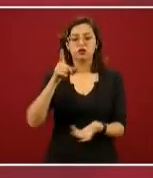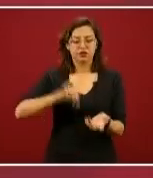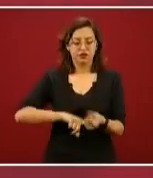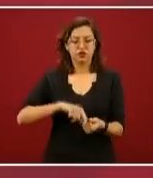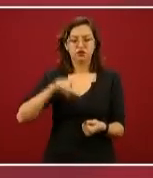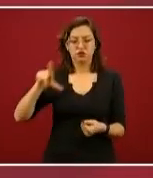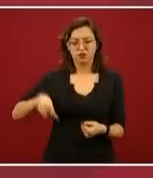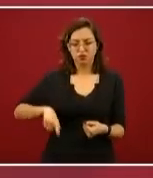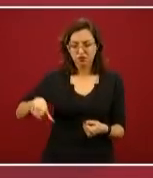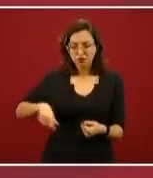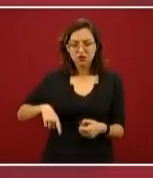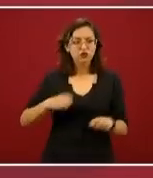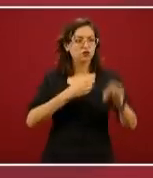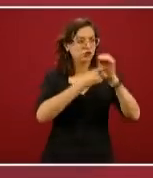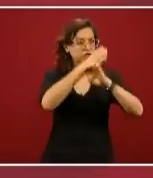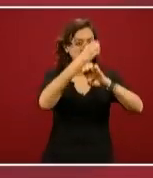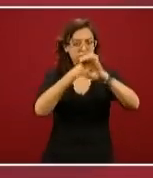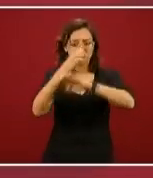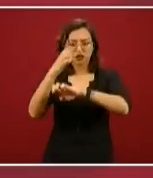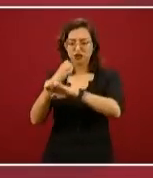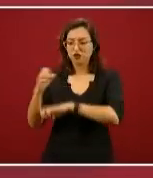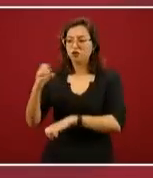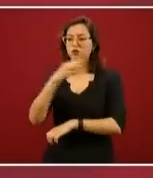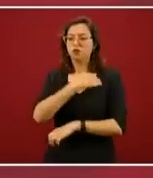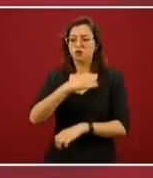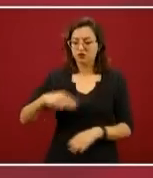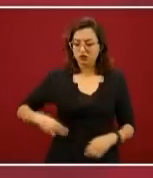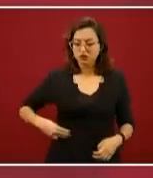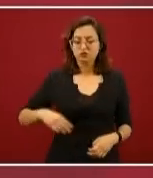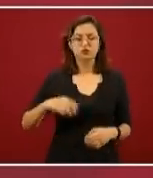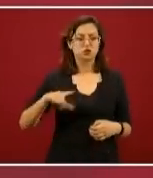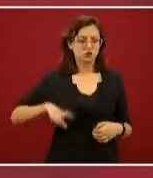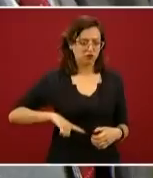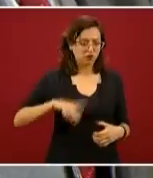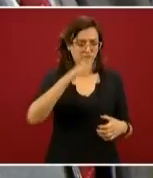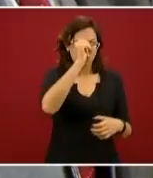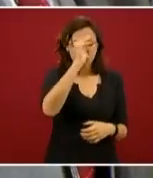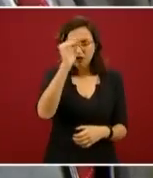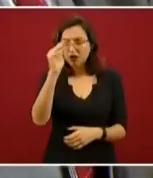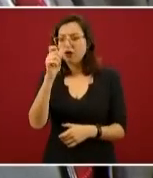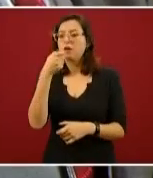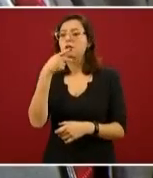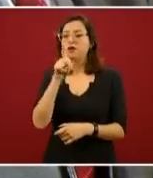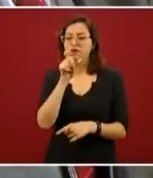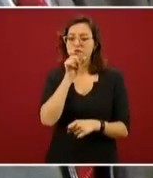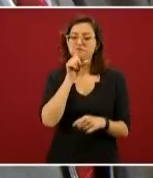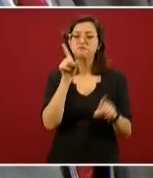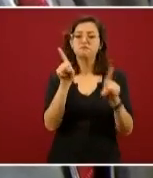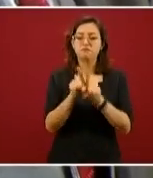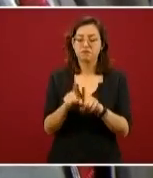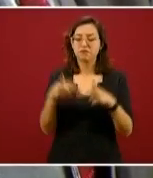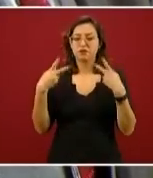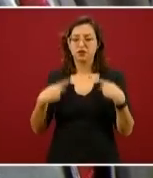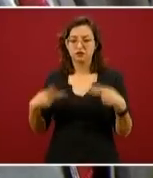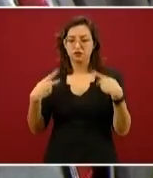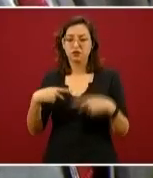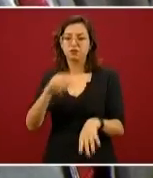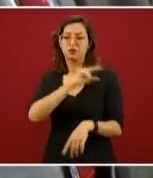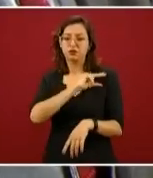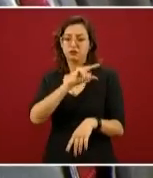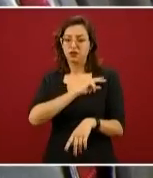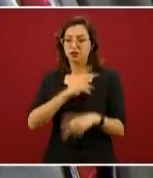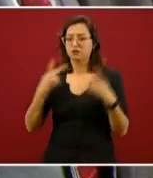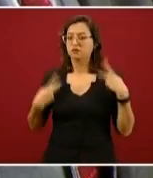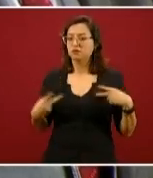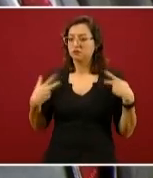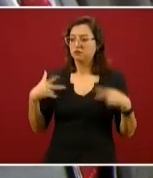del gobierno y con los gobiernos estatales y los municipales, sino también involucrando a actores privados y sociales